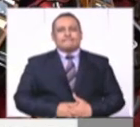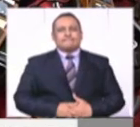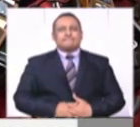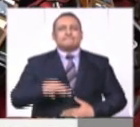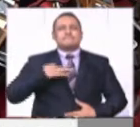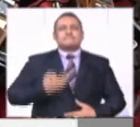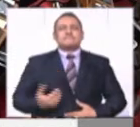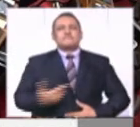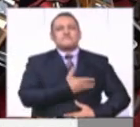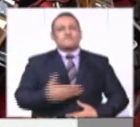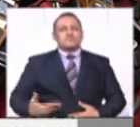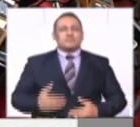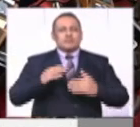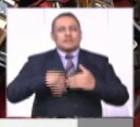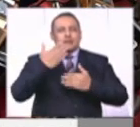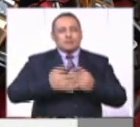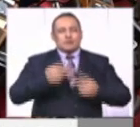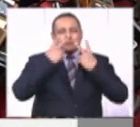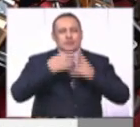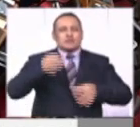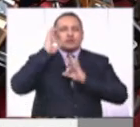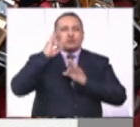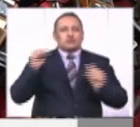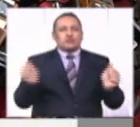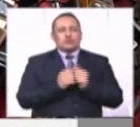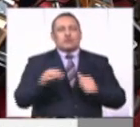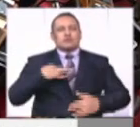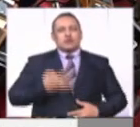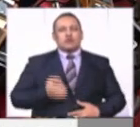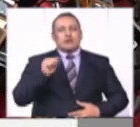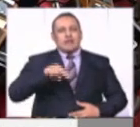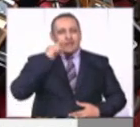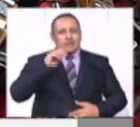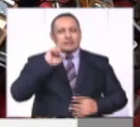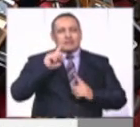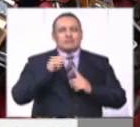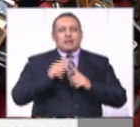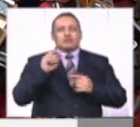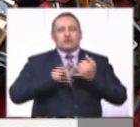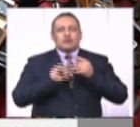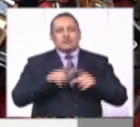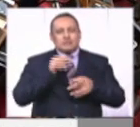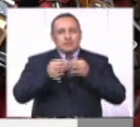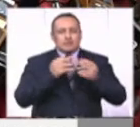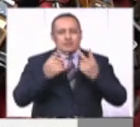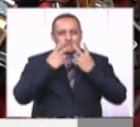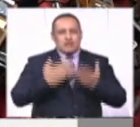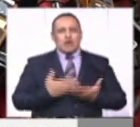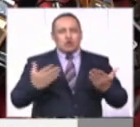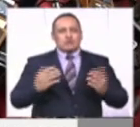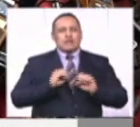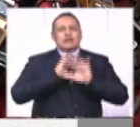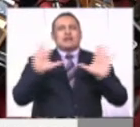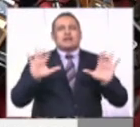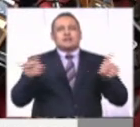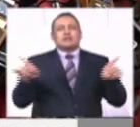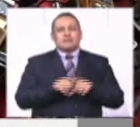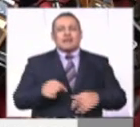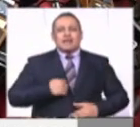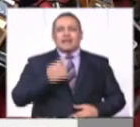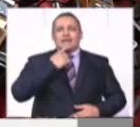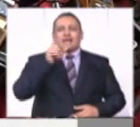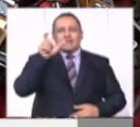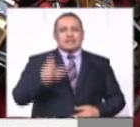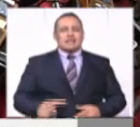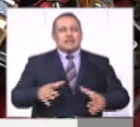señor presidente después de escuchar el discurso del señor Aníbal Torres hay que decirlo las cosas como son y él ha sido el